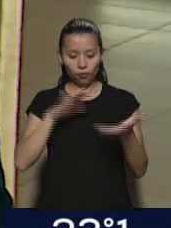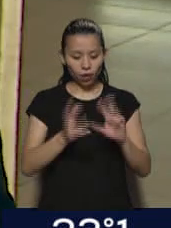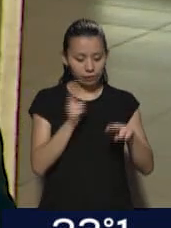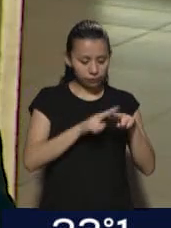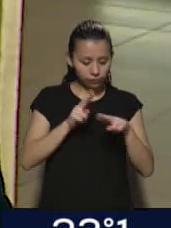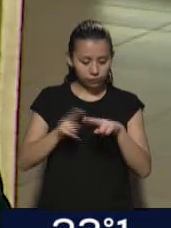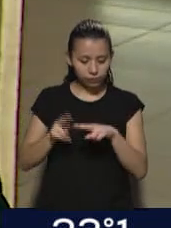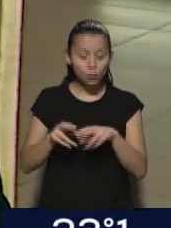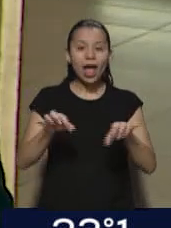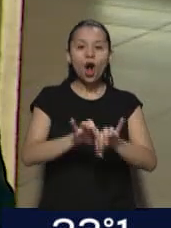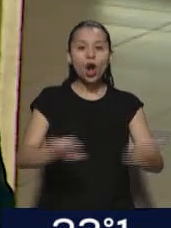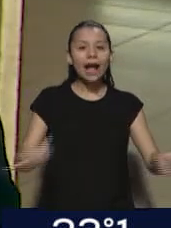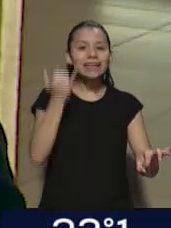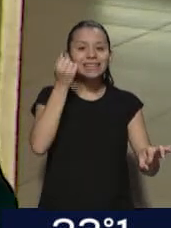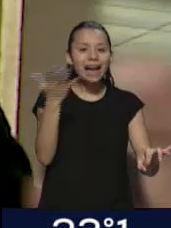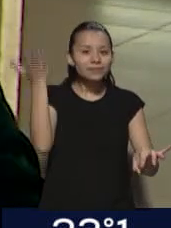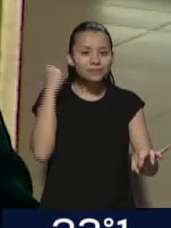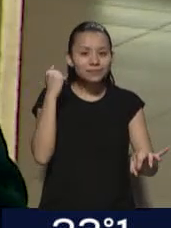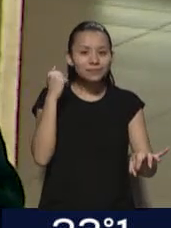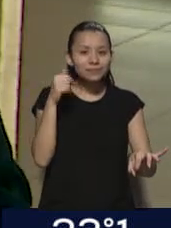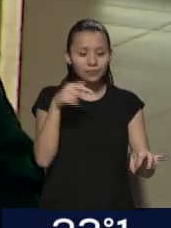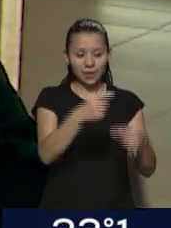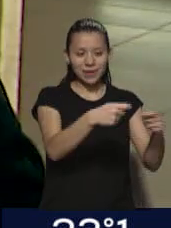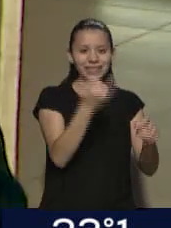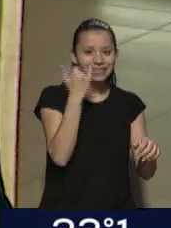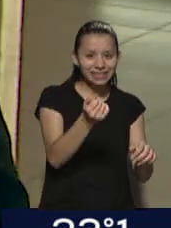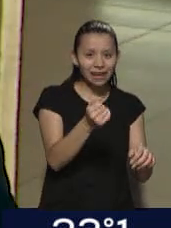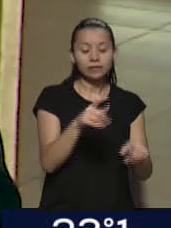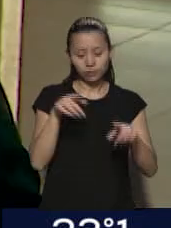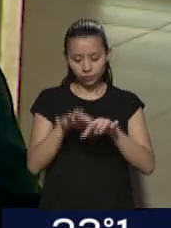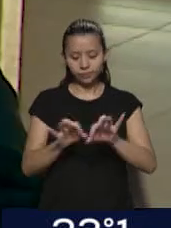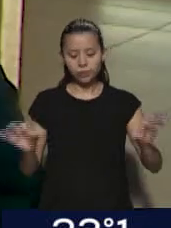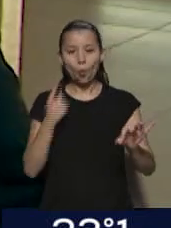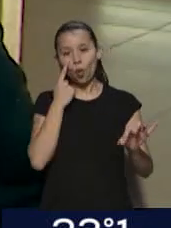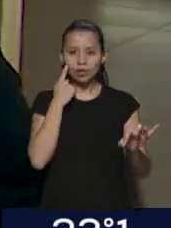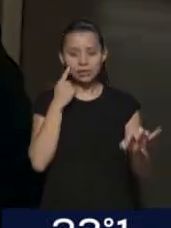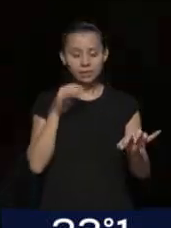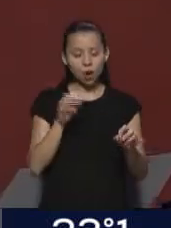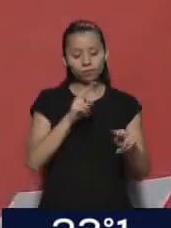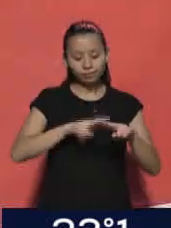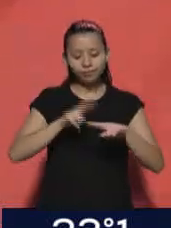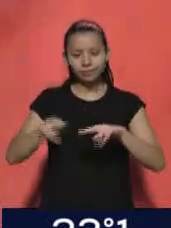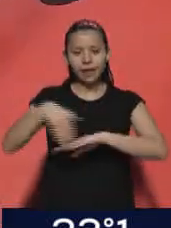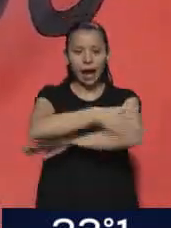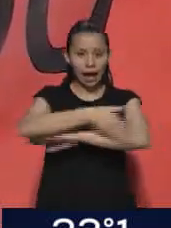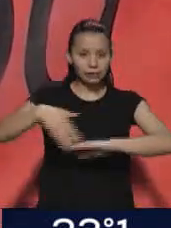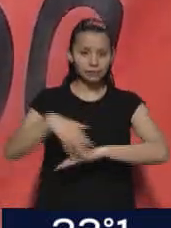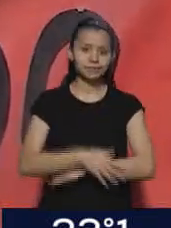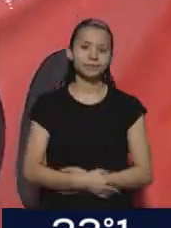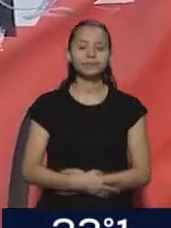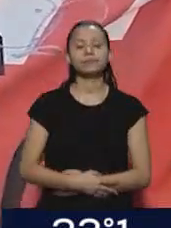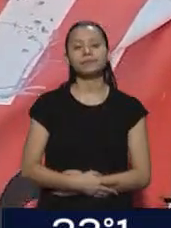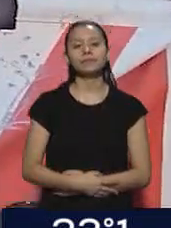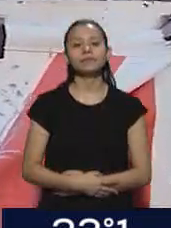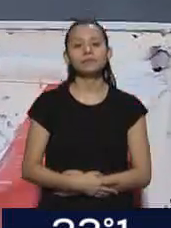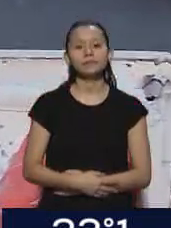renovaron las redes de cloacas también, ya está trabajando el municipio en reparación de veredas, ya queda completa la tarea. La ciudad de Mendoza reconoce la